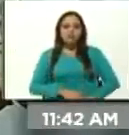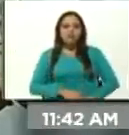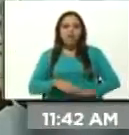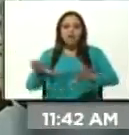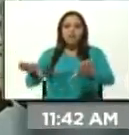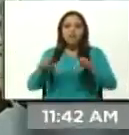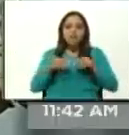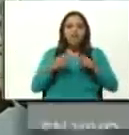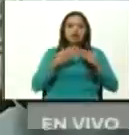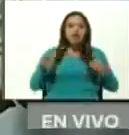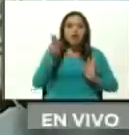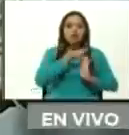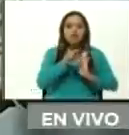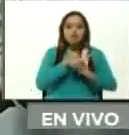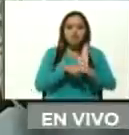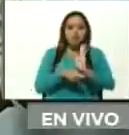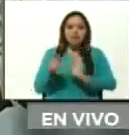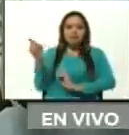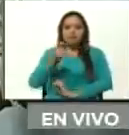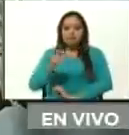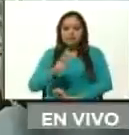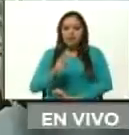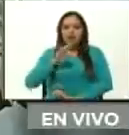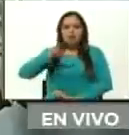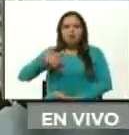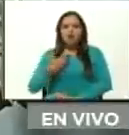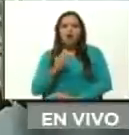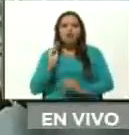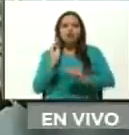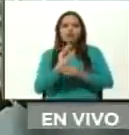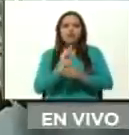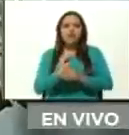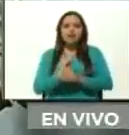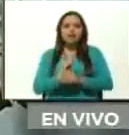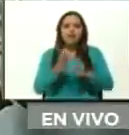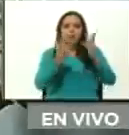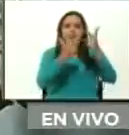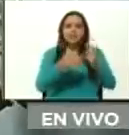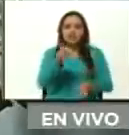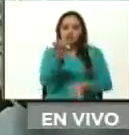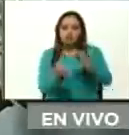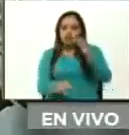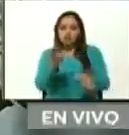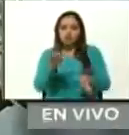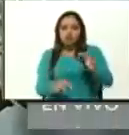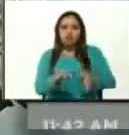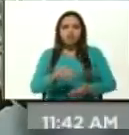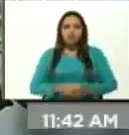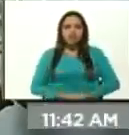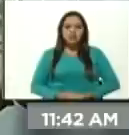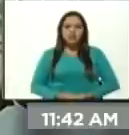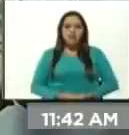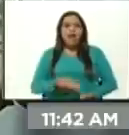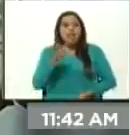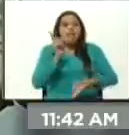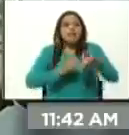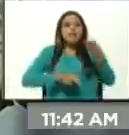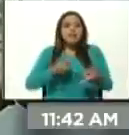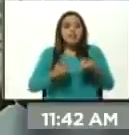todas las medidas necesarias para asegurar la efectiva administración de justicia, de acuerdo con los